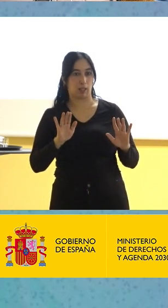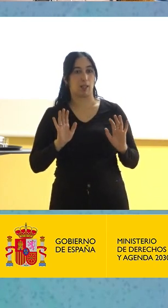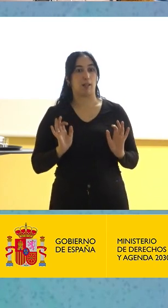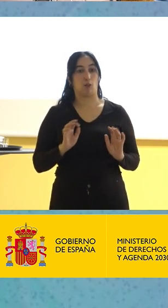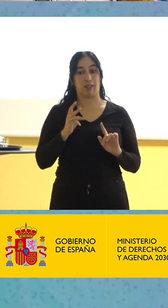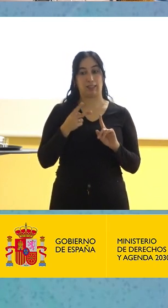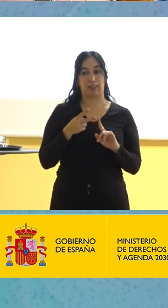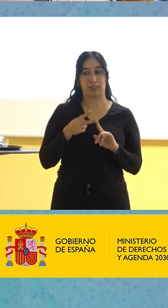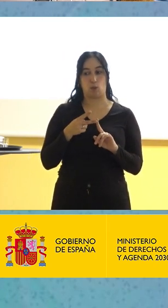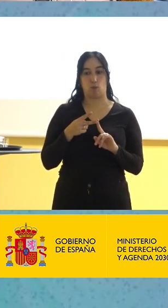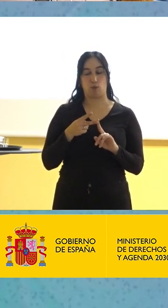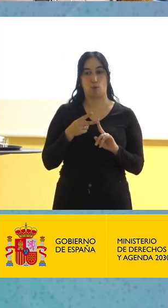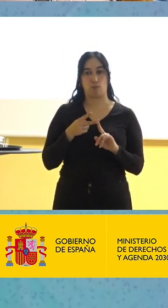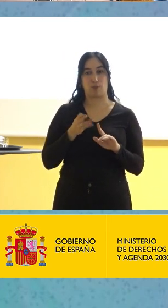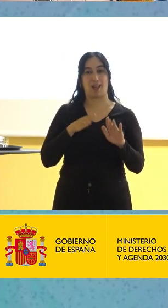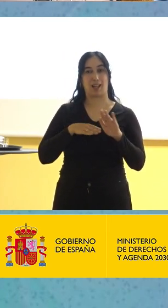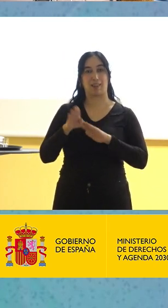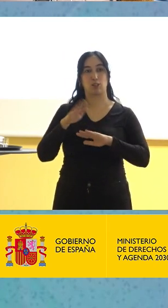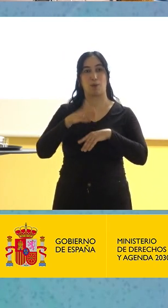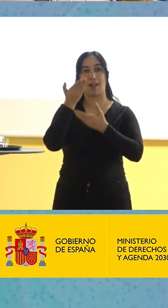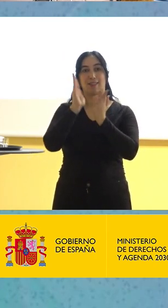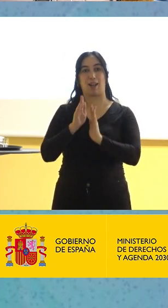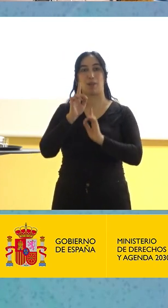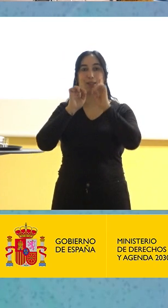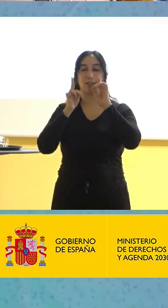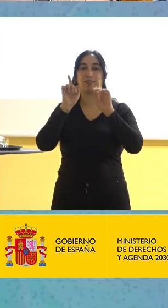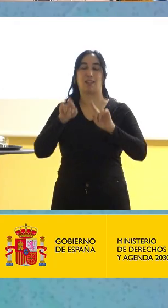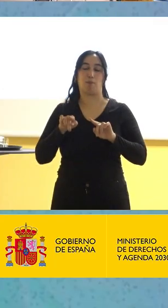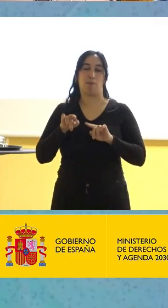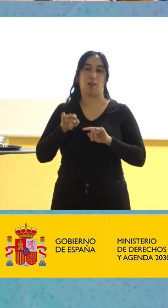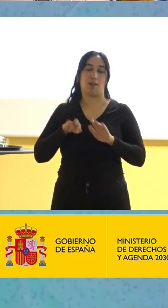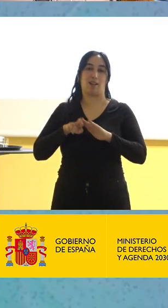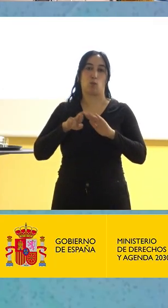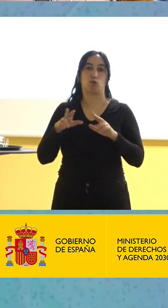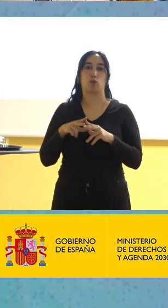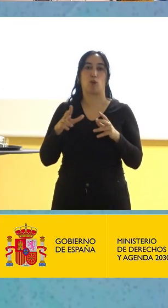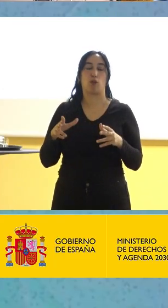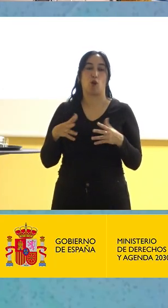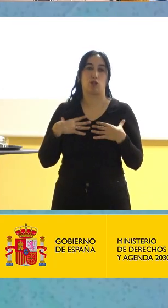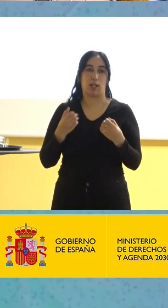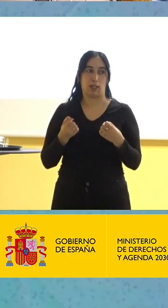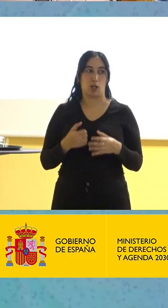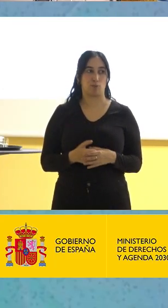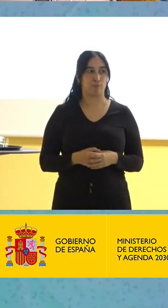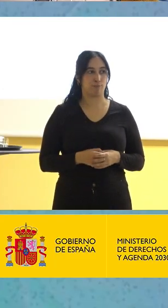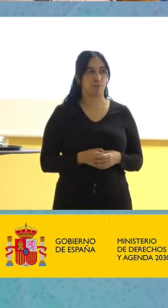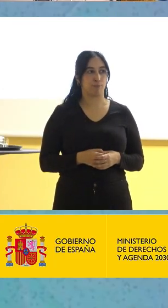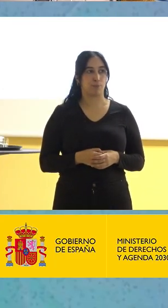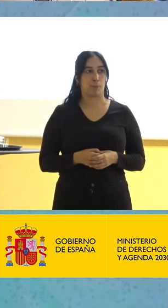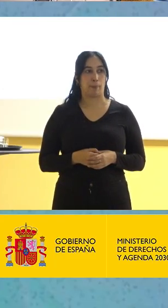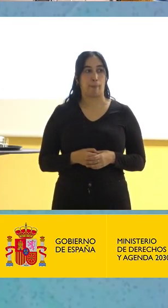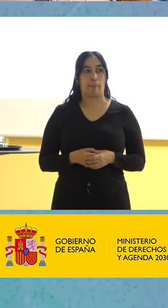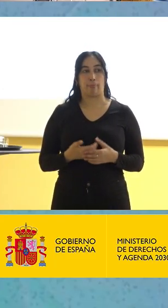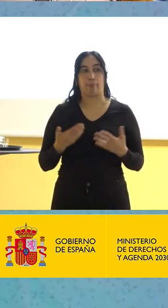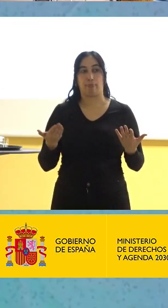pues el acceso a terapias preventivas y a recursos sociosanitarios. Vale, entonces, bueno, aquí simplemente